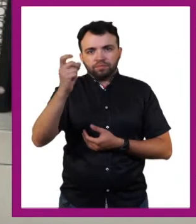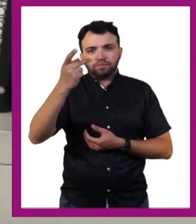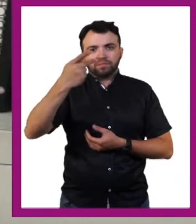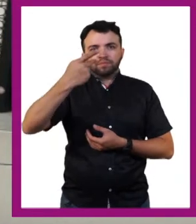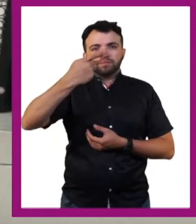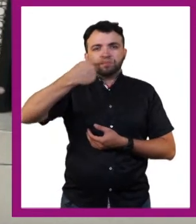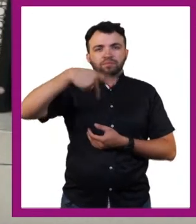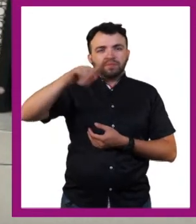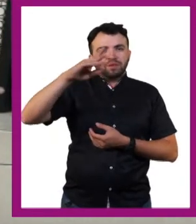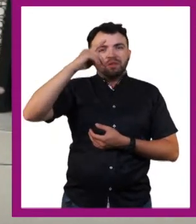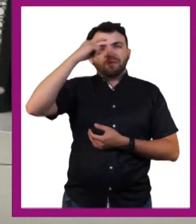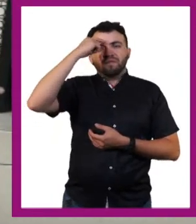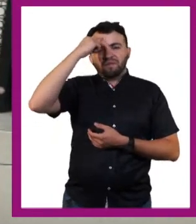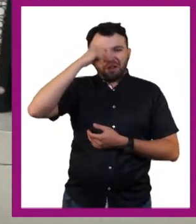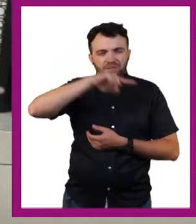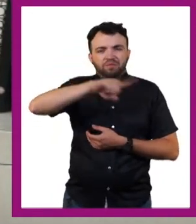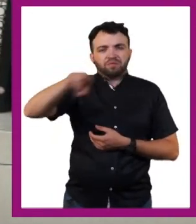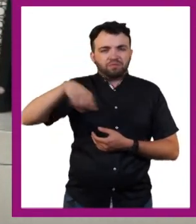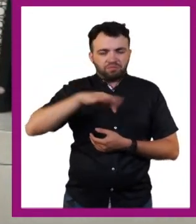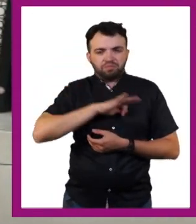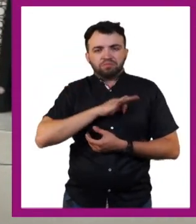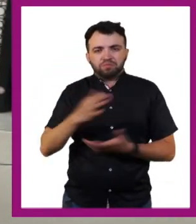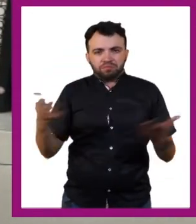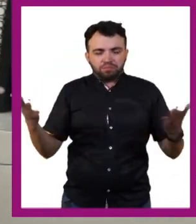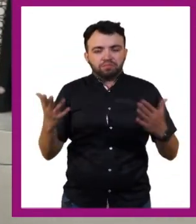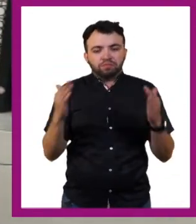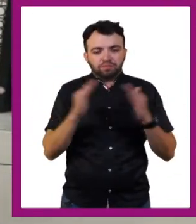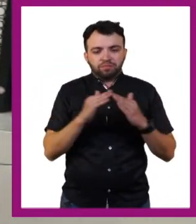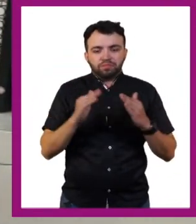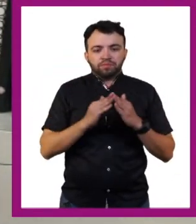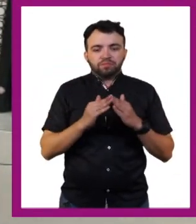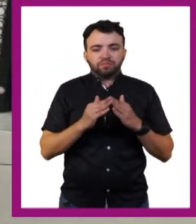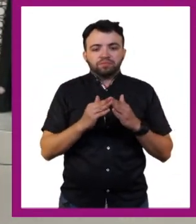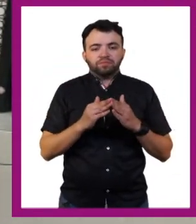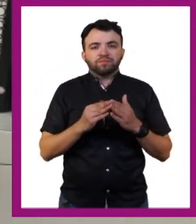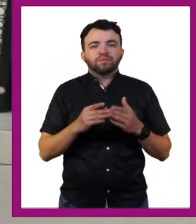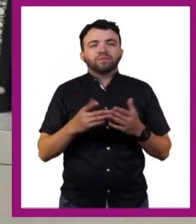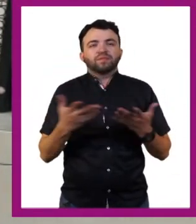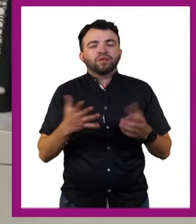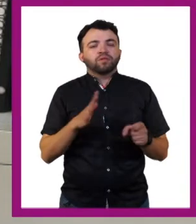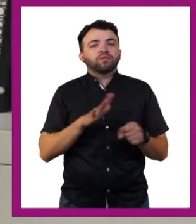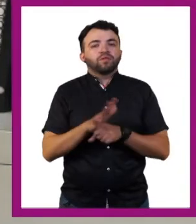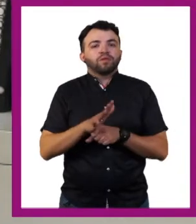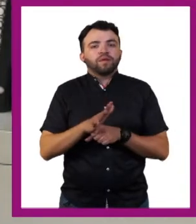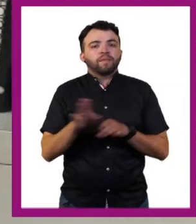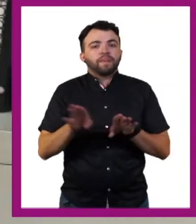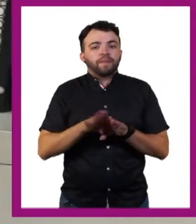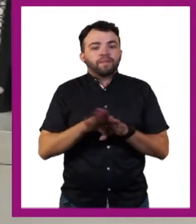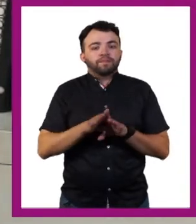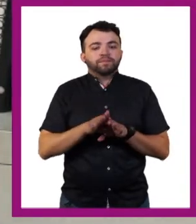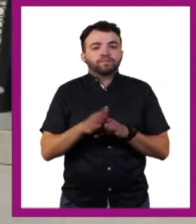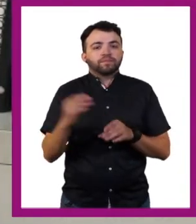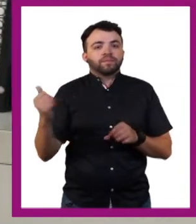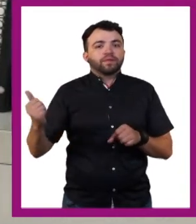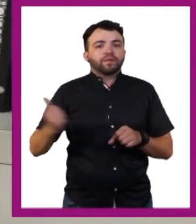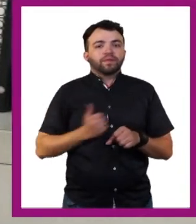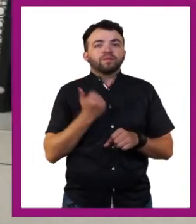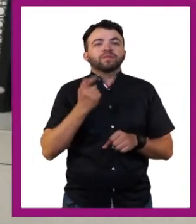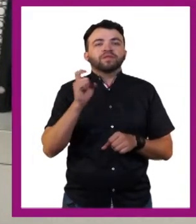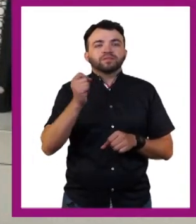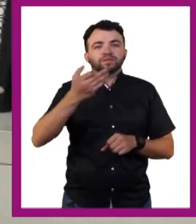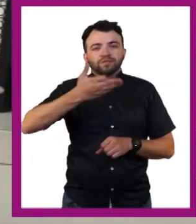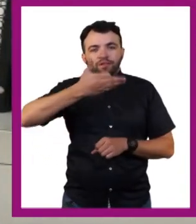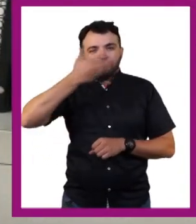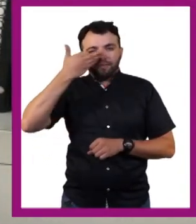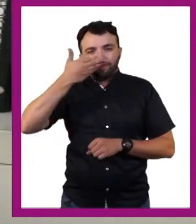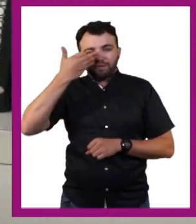pero es como muy fácil de que lo puedan hacer en casa los chicos. Lo que hacemos es aprovechar las propiedades fotosensibles de las